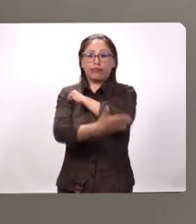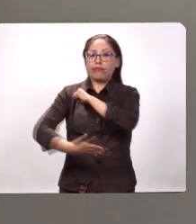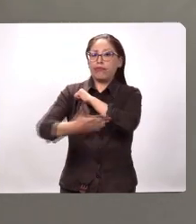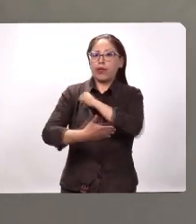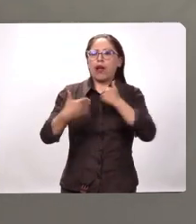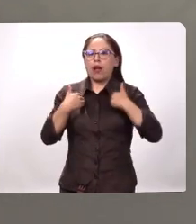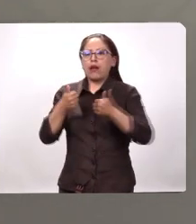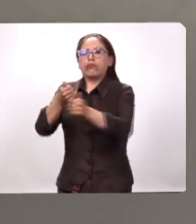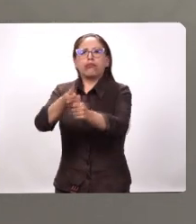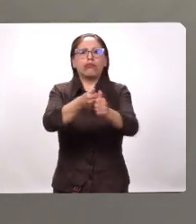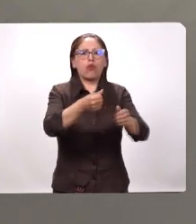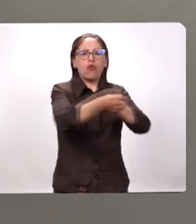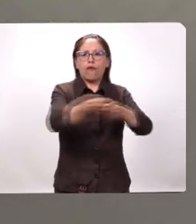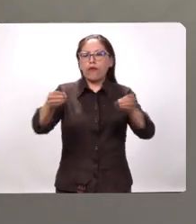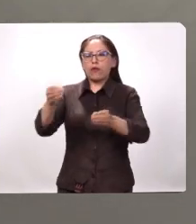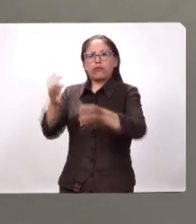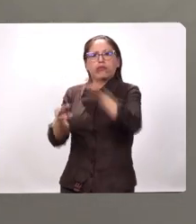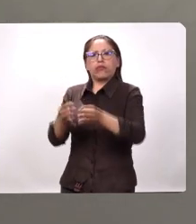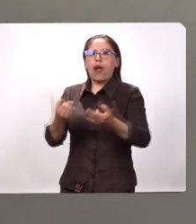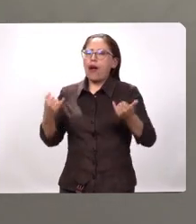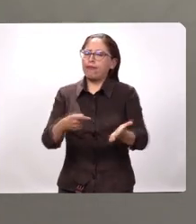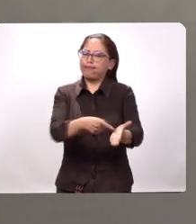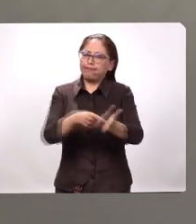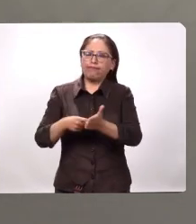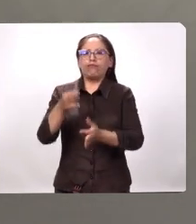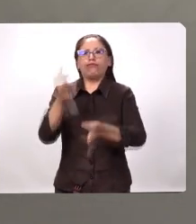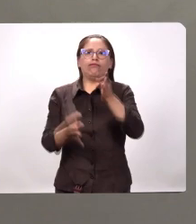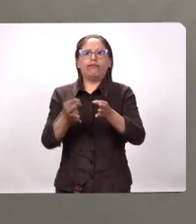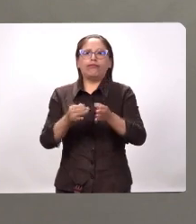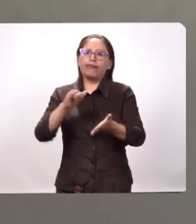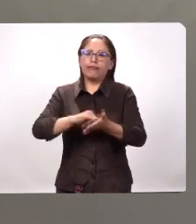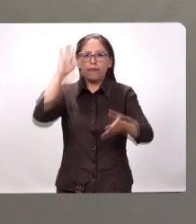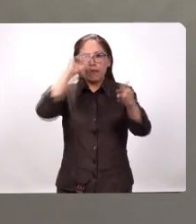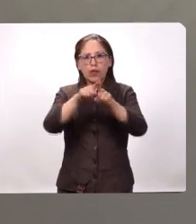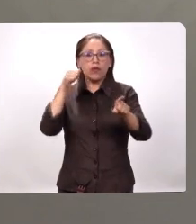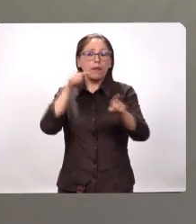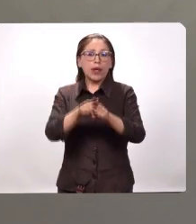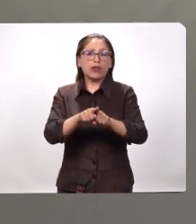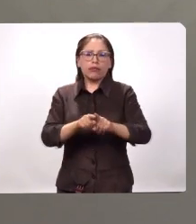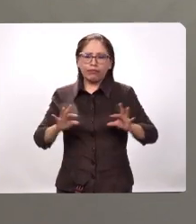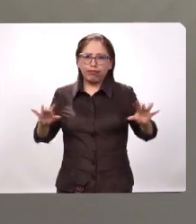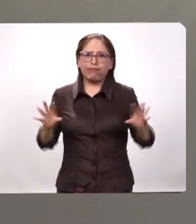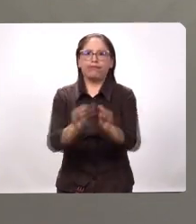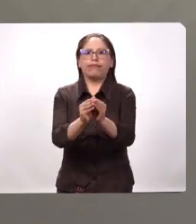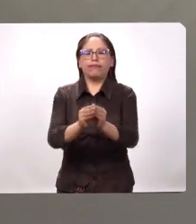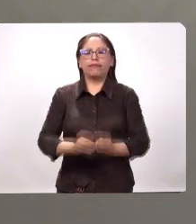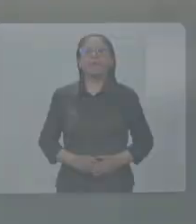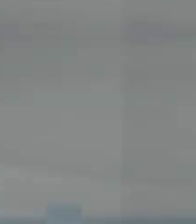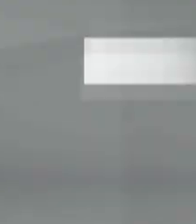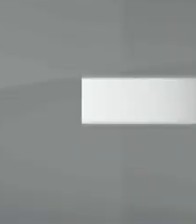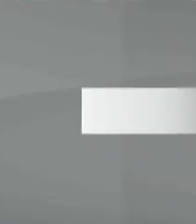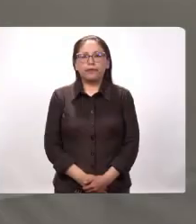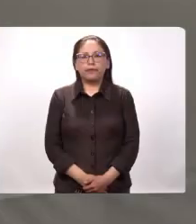campesina tendrá sus propios juzgados para que ahora sí tengas justicia. Ucatpi Cuyaca Gilata, Mayasta